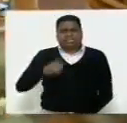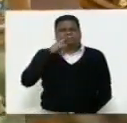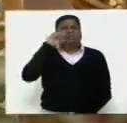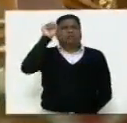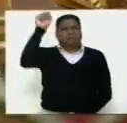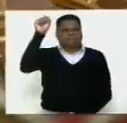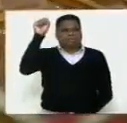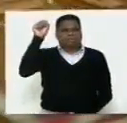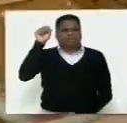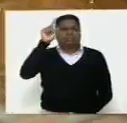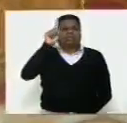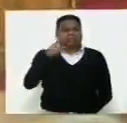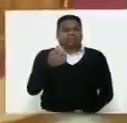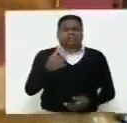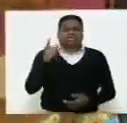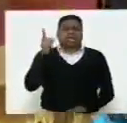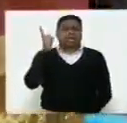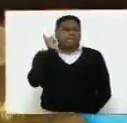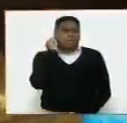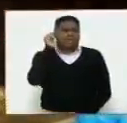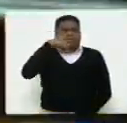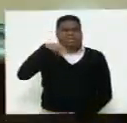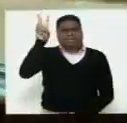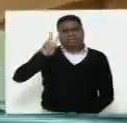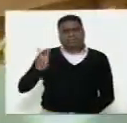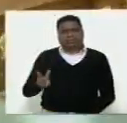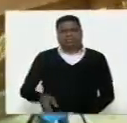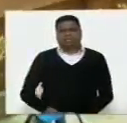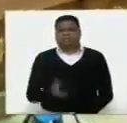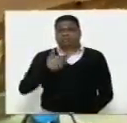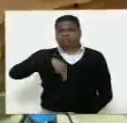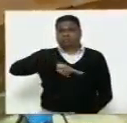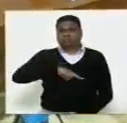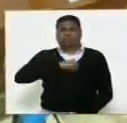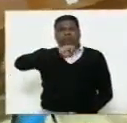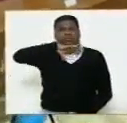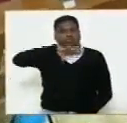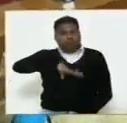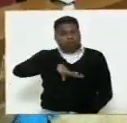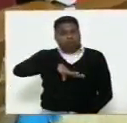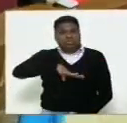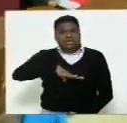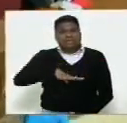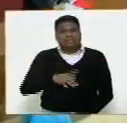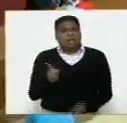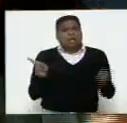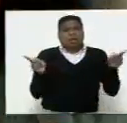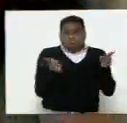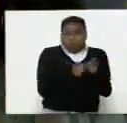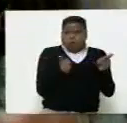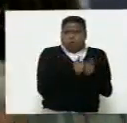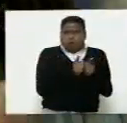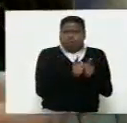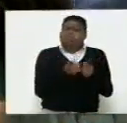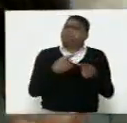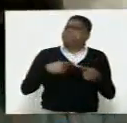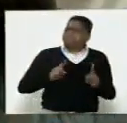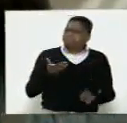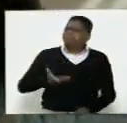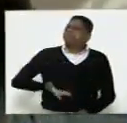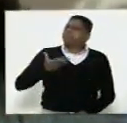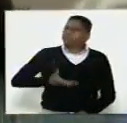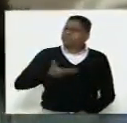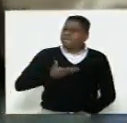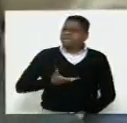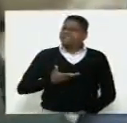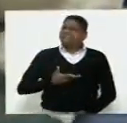banderas de las mujeres en nuestro país. Nosotros tenemos una historia corta pero sustancial y